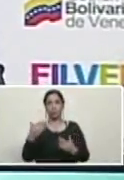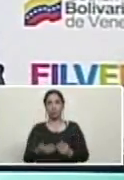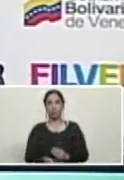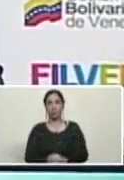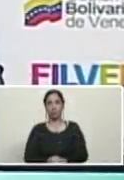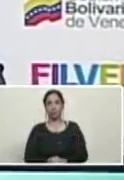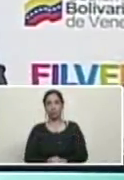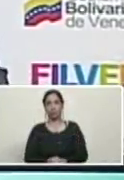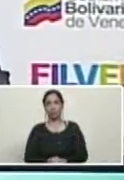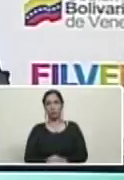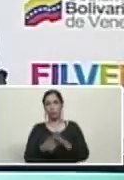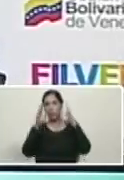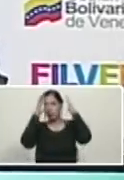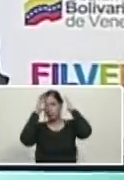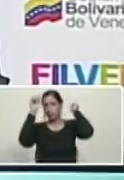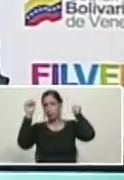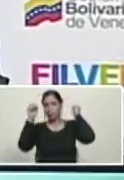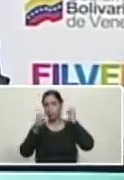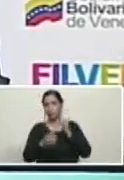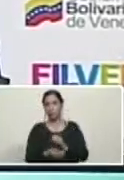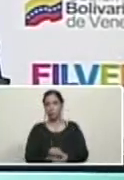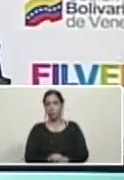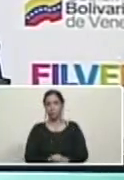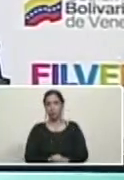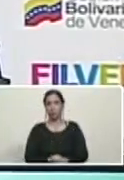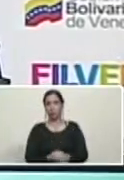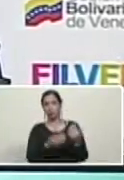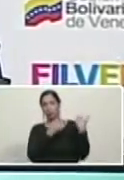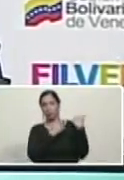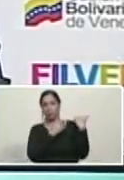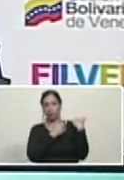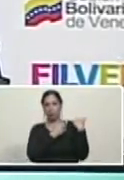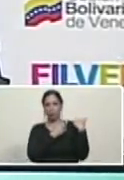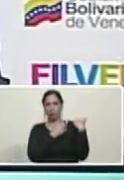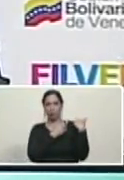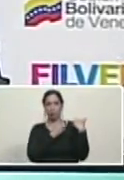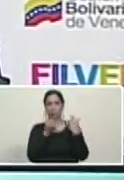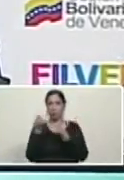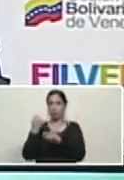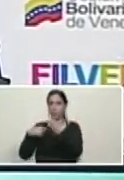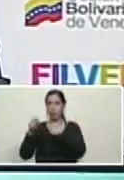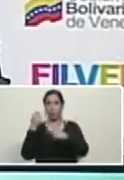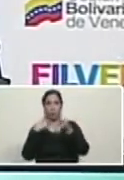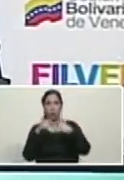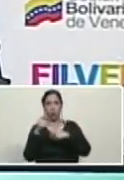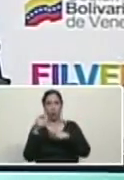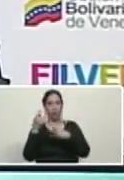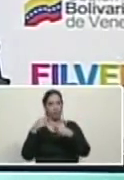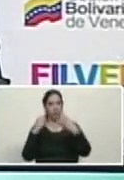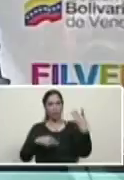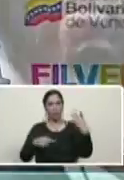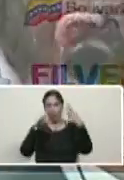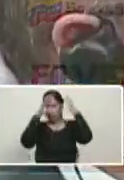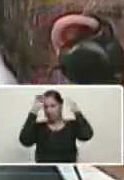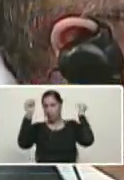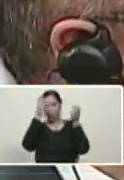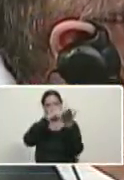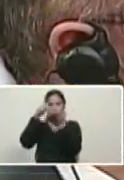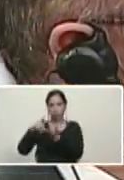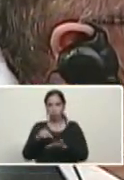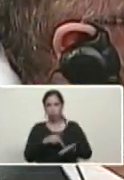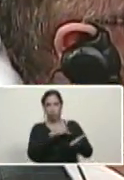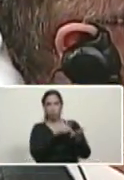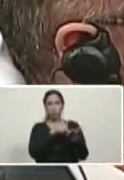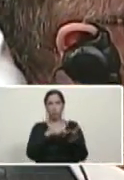a los embajadores y encargados de negocios de varias embajadas que participan junto a